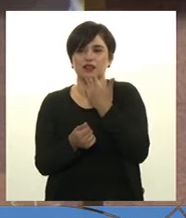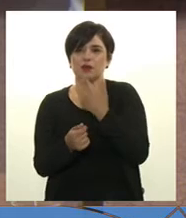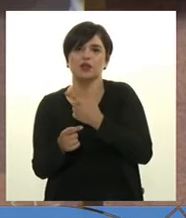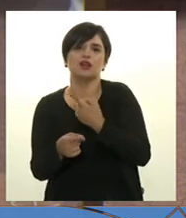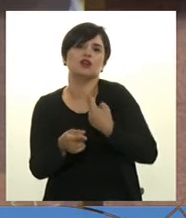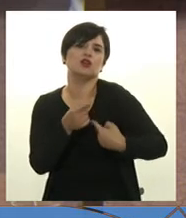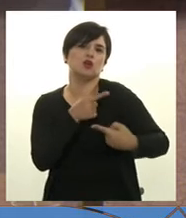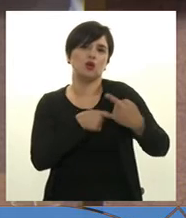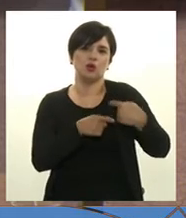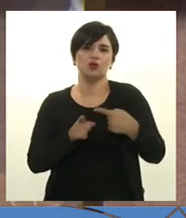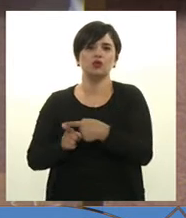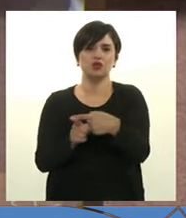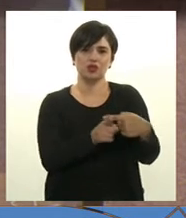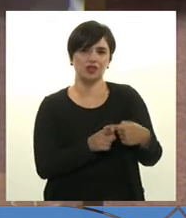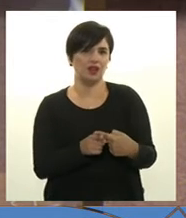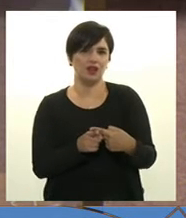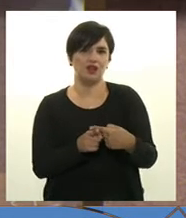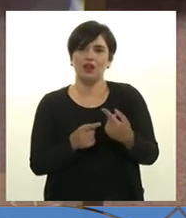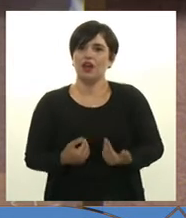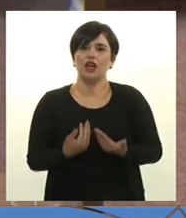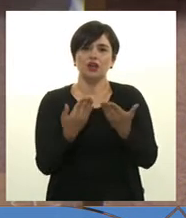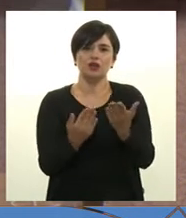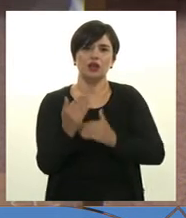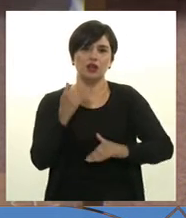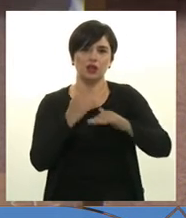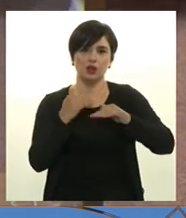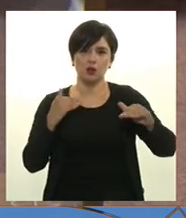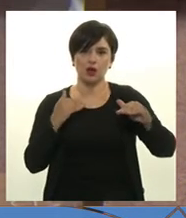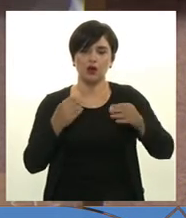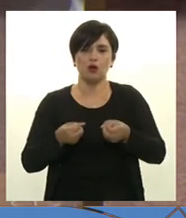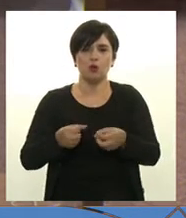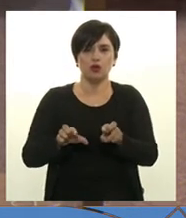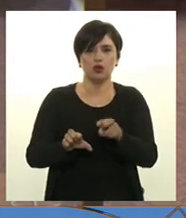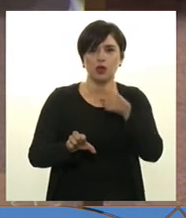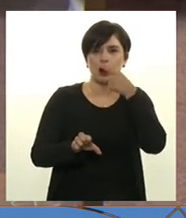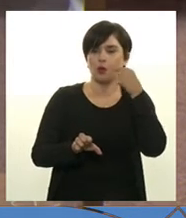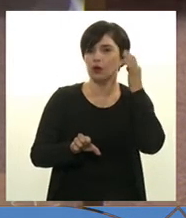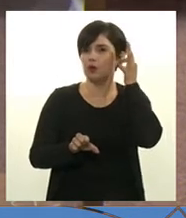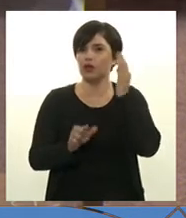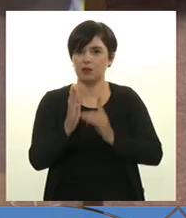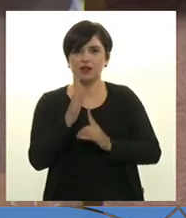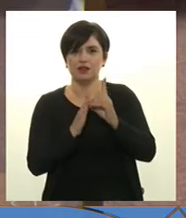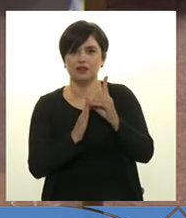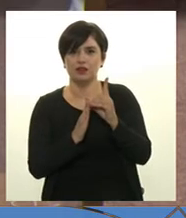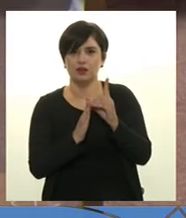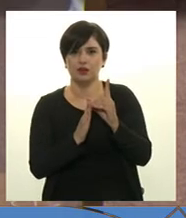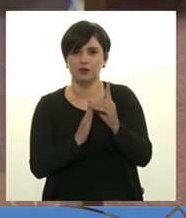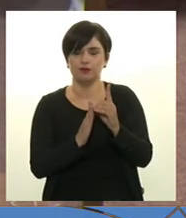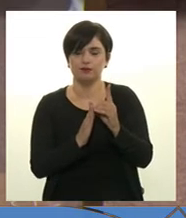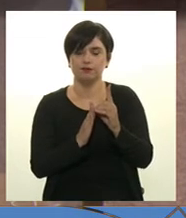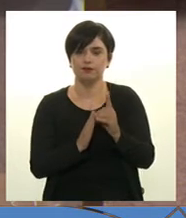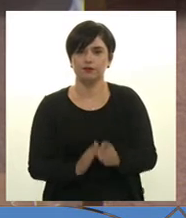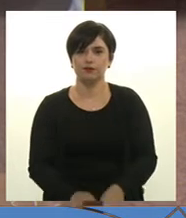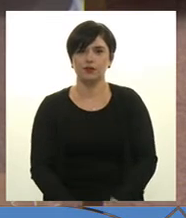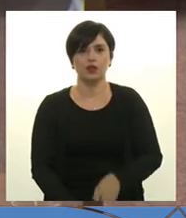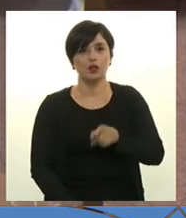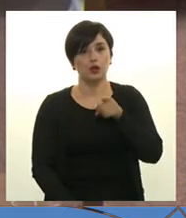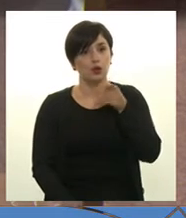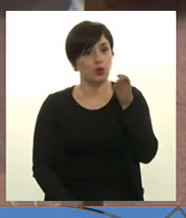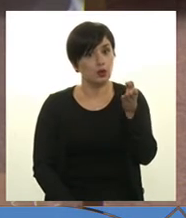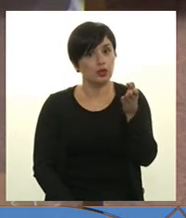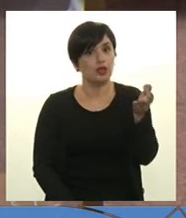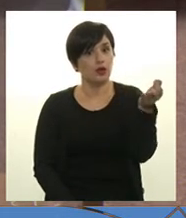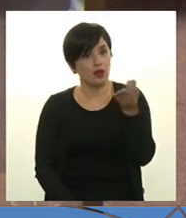sociedad al no ofrecer iguales oportunidades a hombres y mujeres para su desarrollo lo hemos dicho señora presidenta lo dicho usted